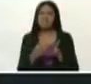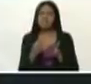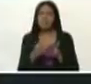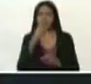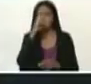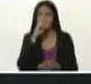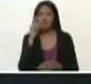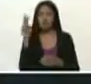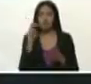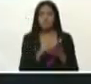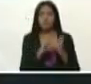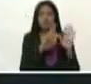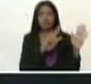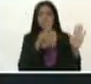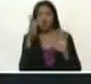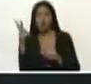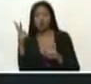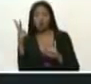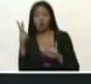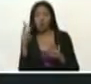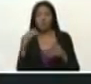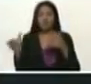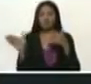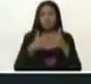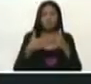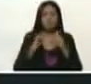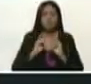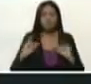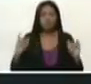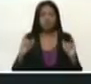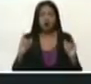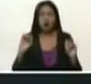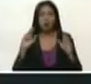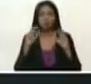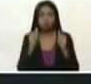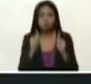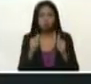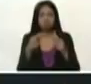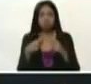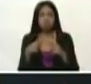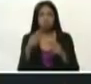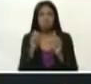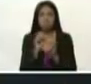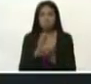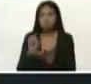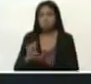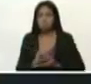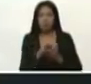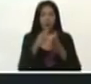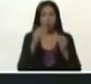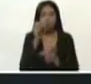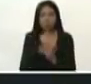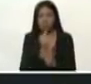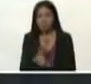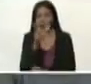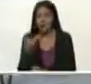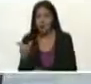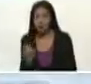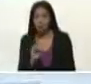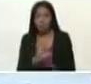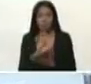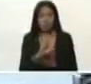año 2018, un día cerraron las puertas, congelaron las cuentas, botaron a todos los trabajadores.